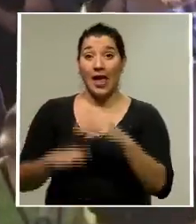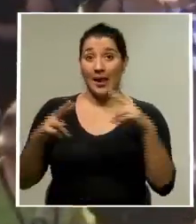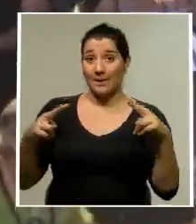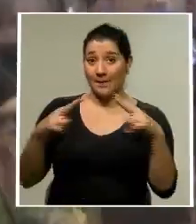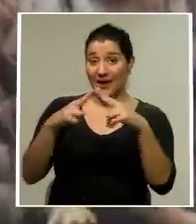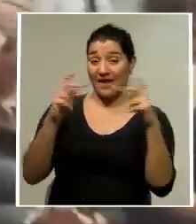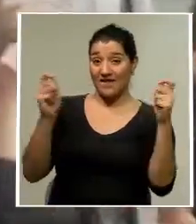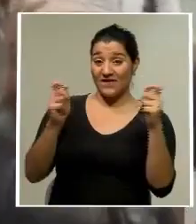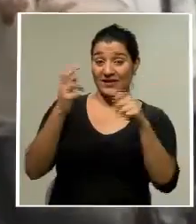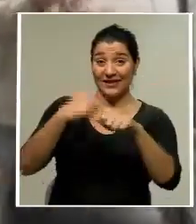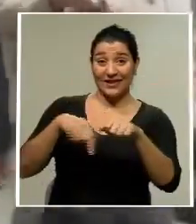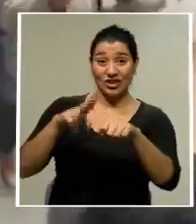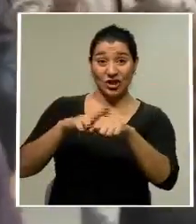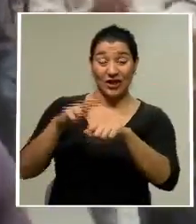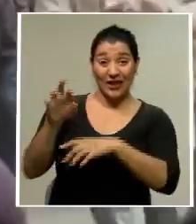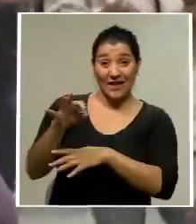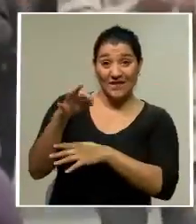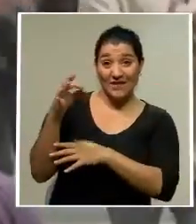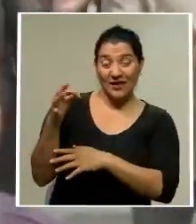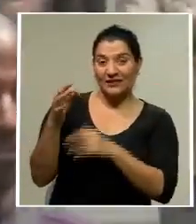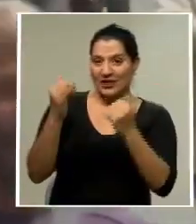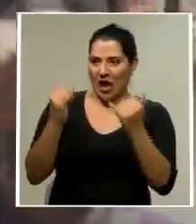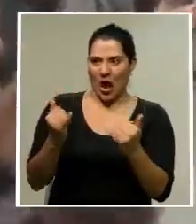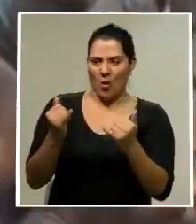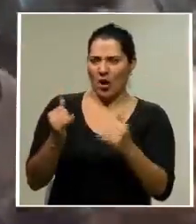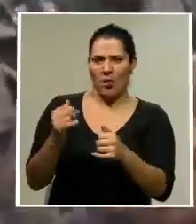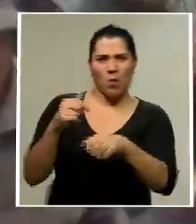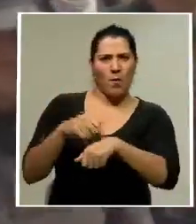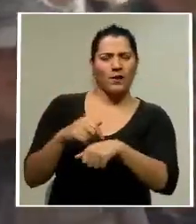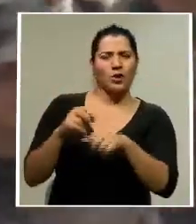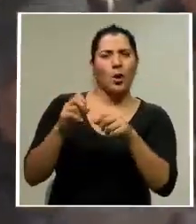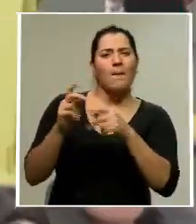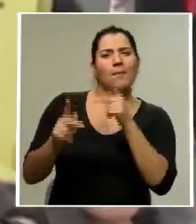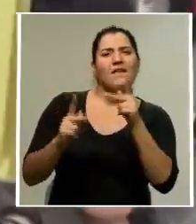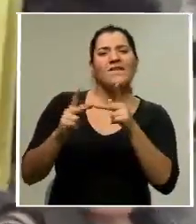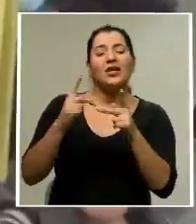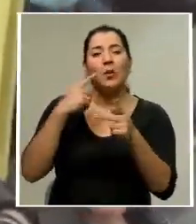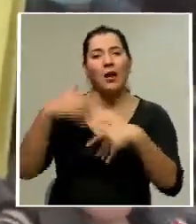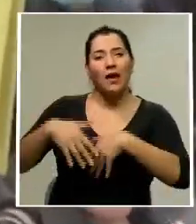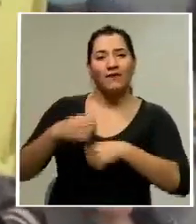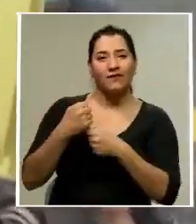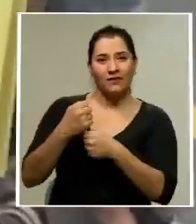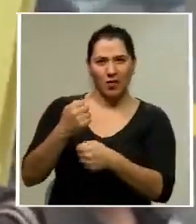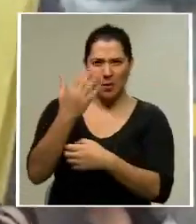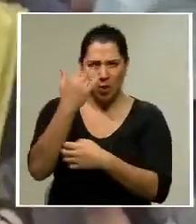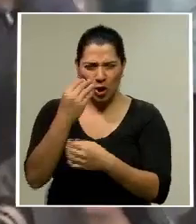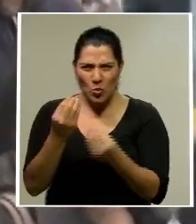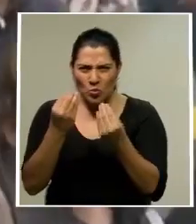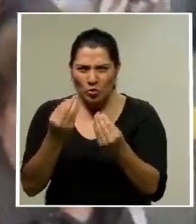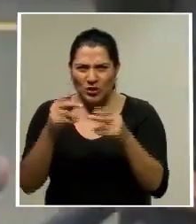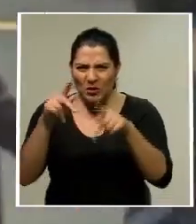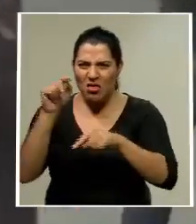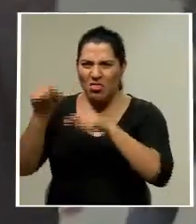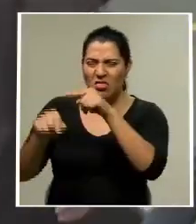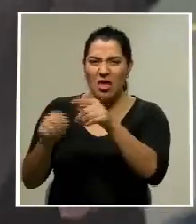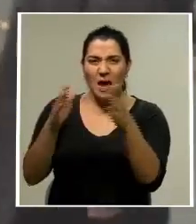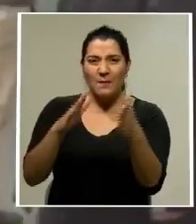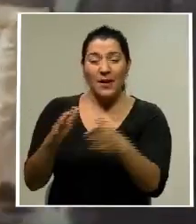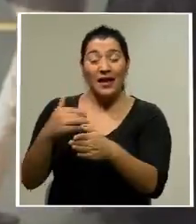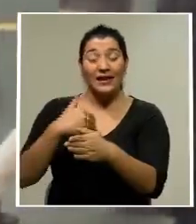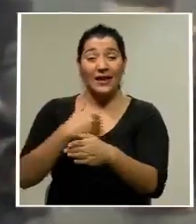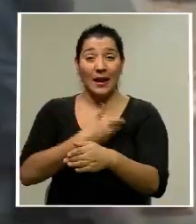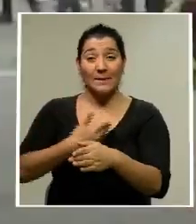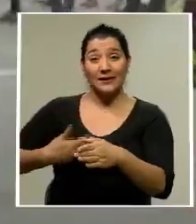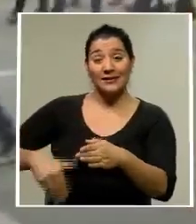fiesta nacional de Francia se convirtió en la ocasión perfecta para protestar. Decenas de personas critican el plan del presidente Emmanuel Macron